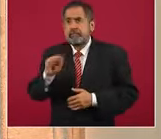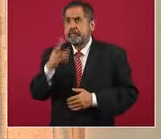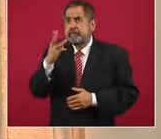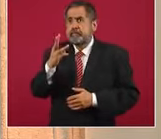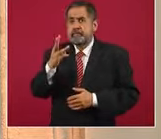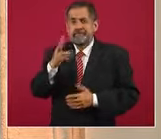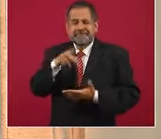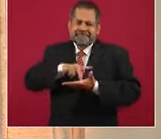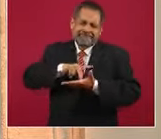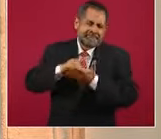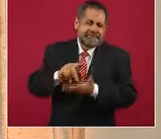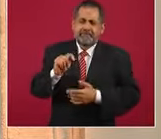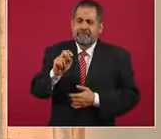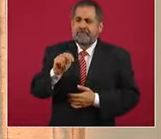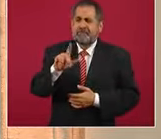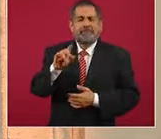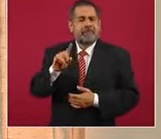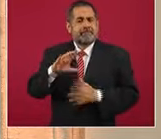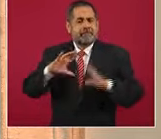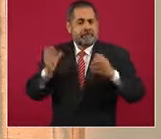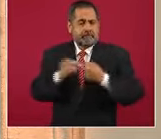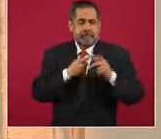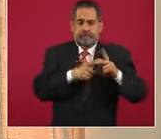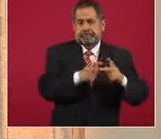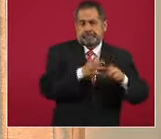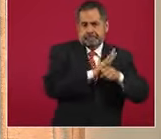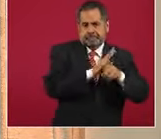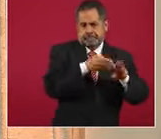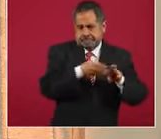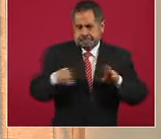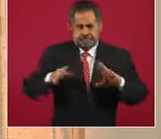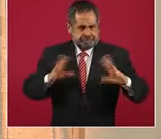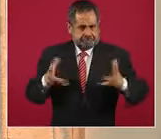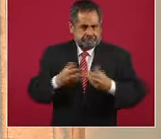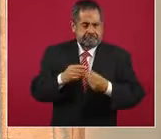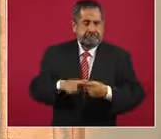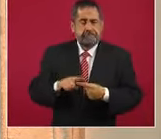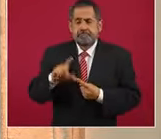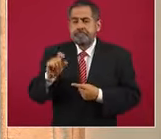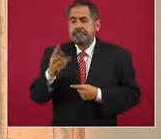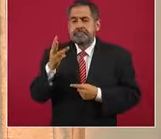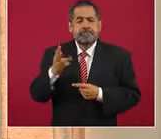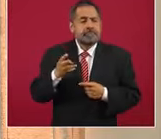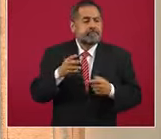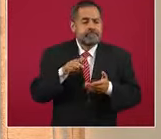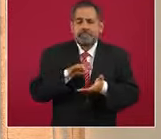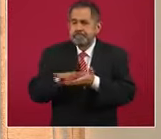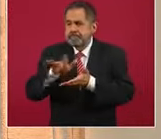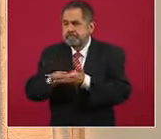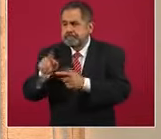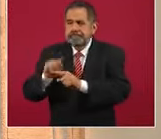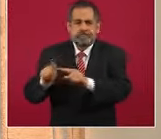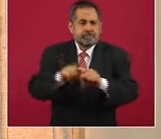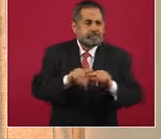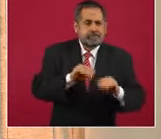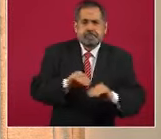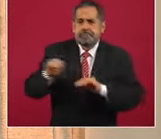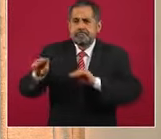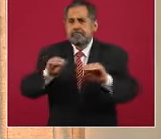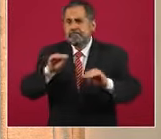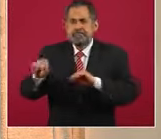8.593 toneladas desde que inició esta pandemia y 33 ventiladores en apoyo al INSABI se han trasladado